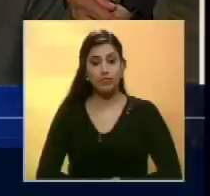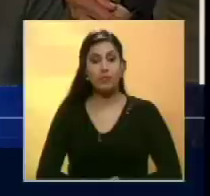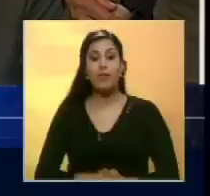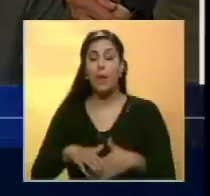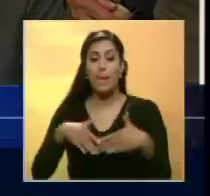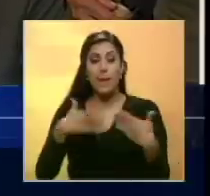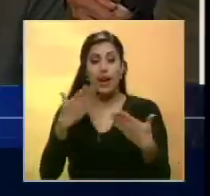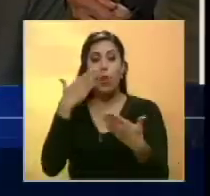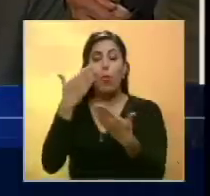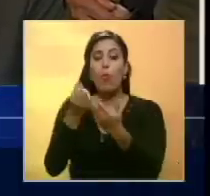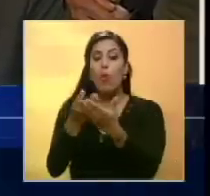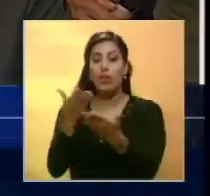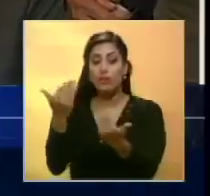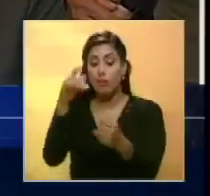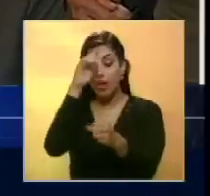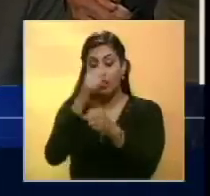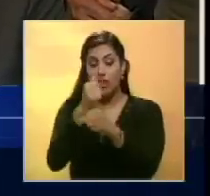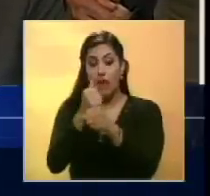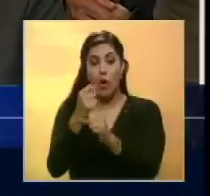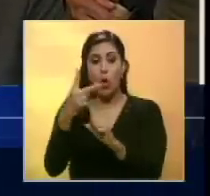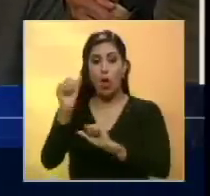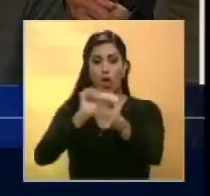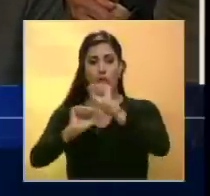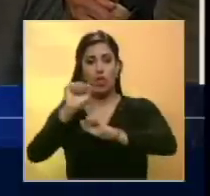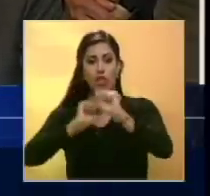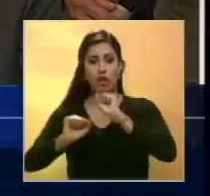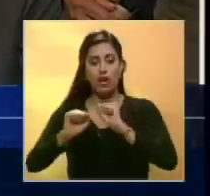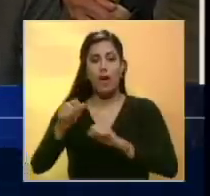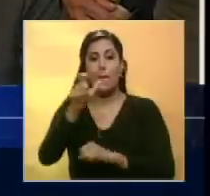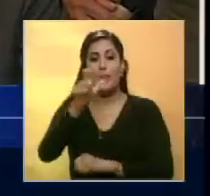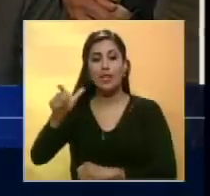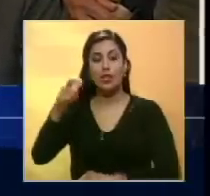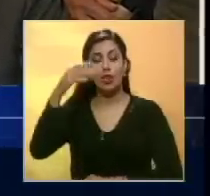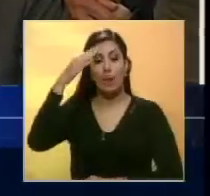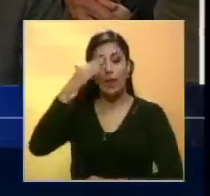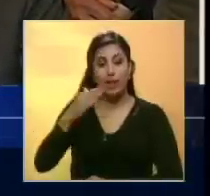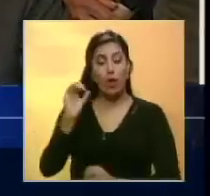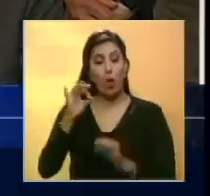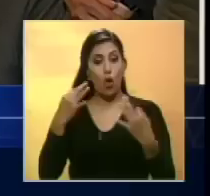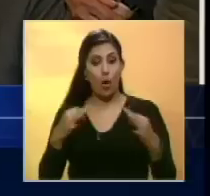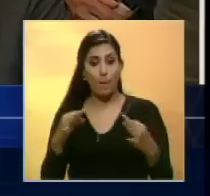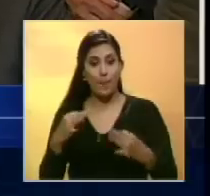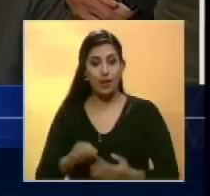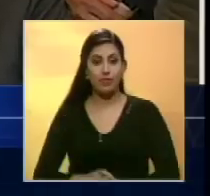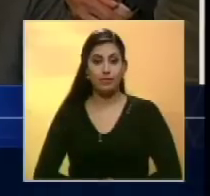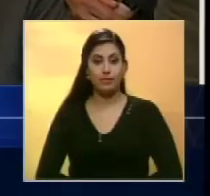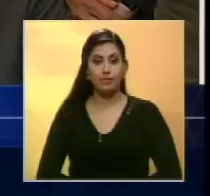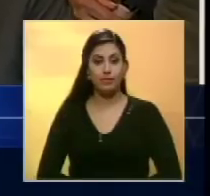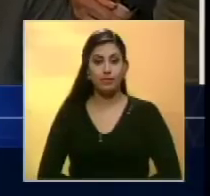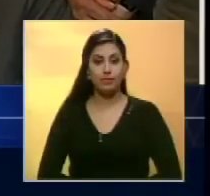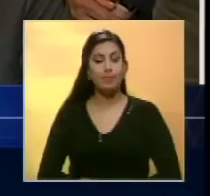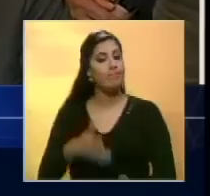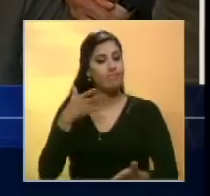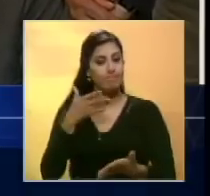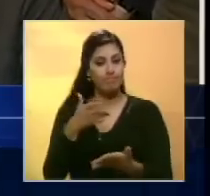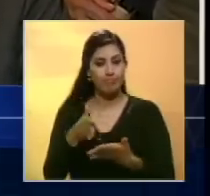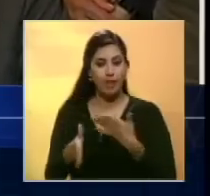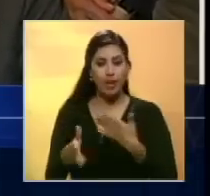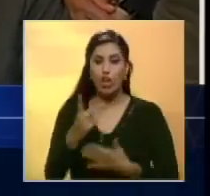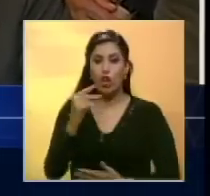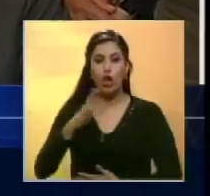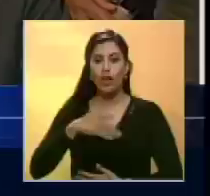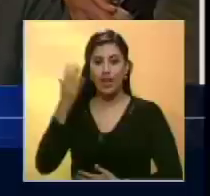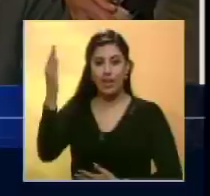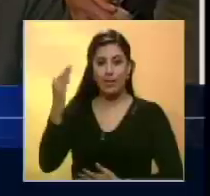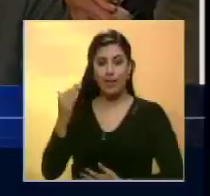a rendir cuenta de sus gestiones a funcionarios civiles y militares que no quieren